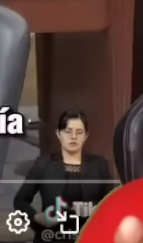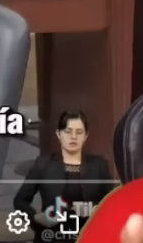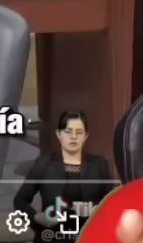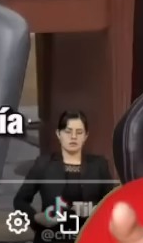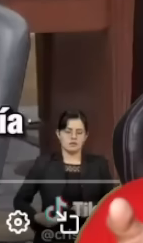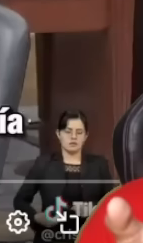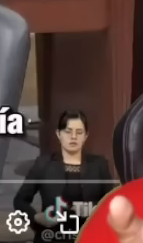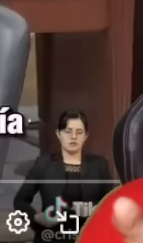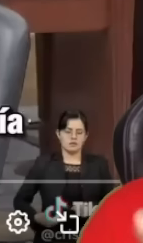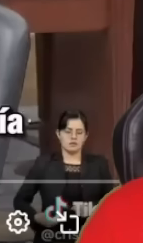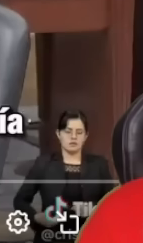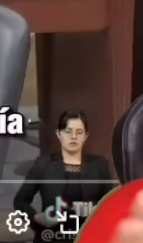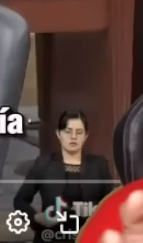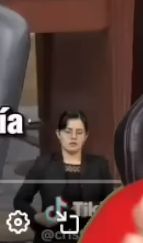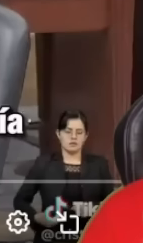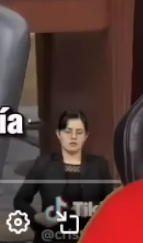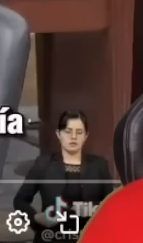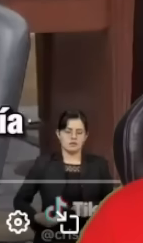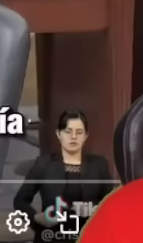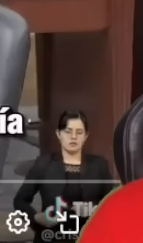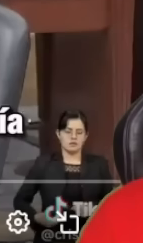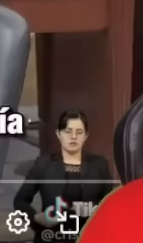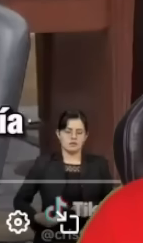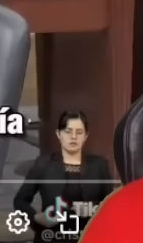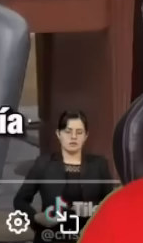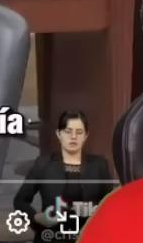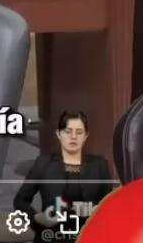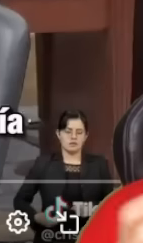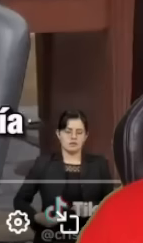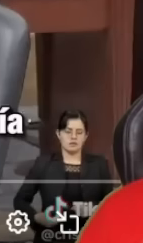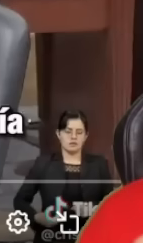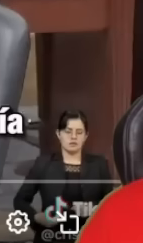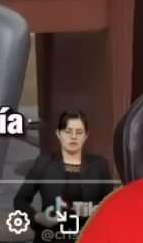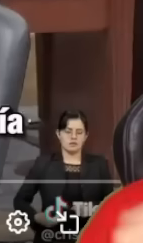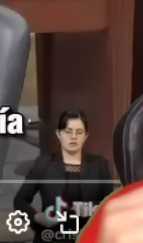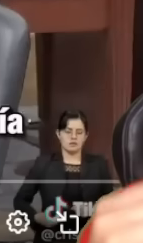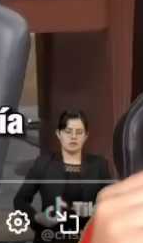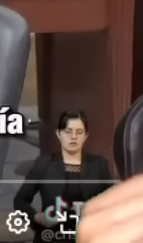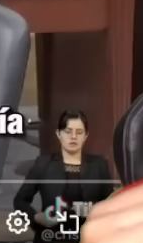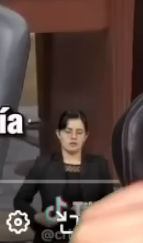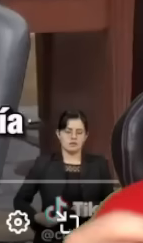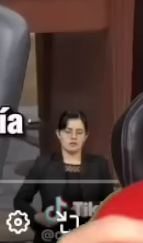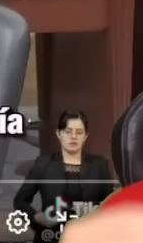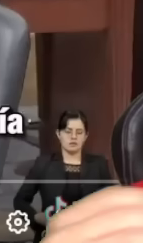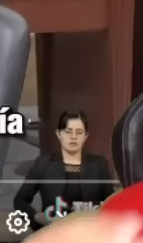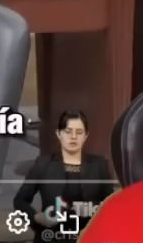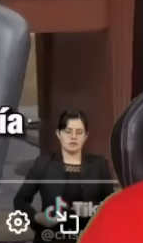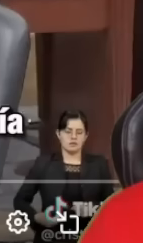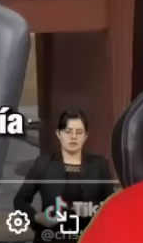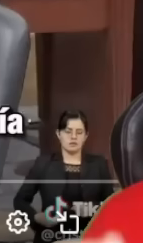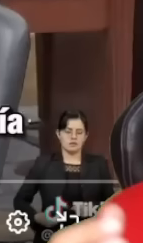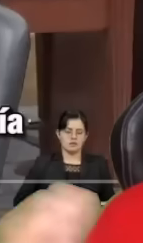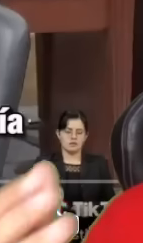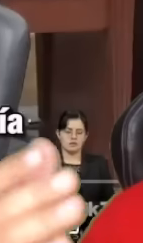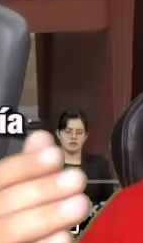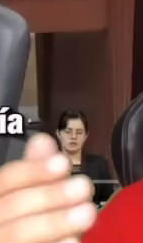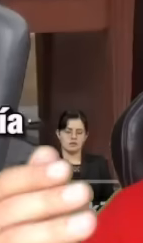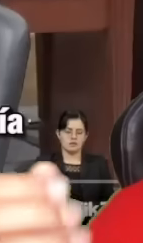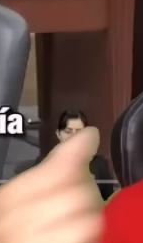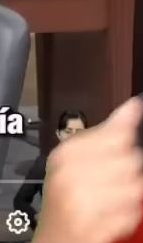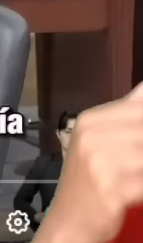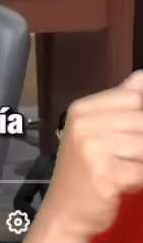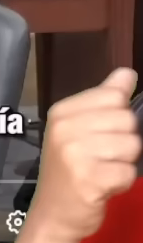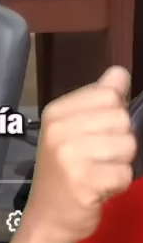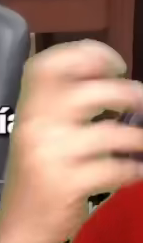mañaneras que se mete en el proceso que habla y ellos interponen recursos y como ya